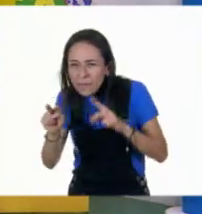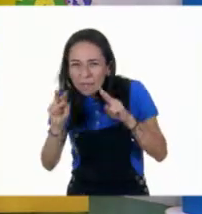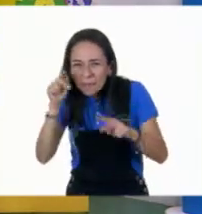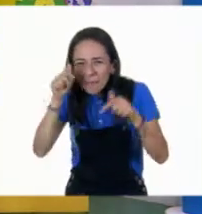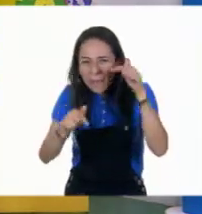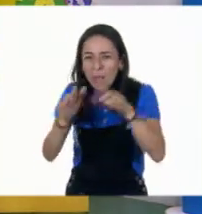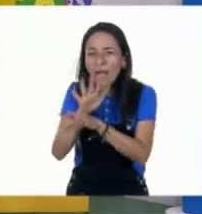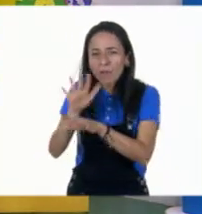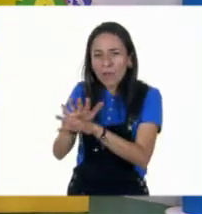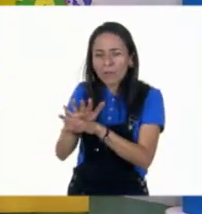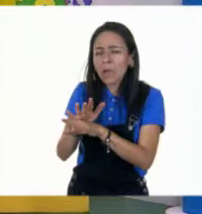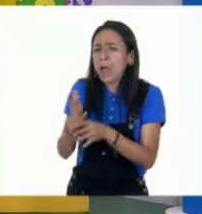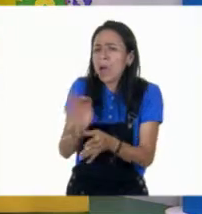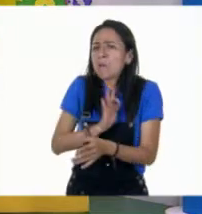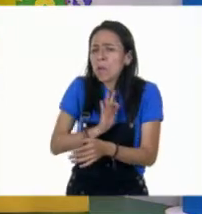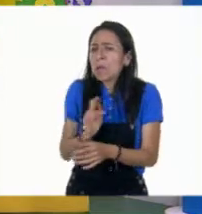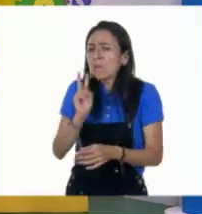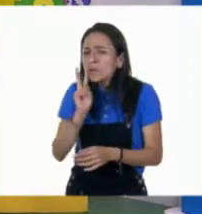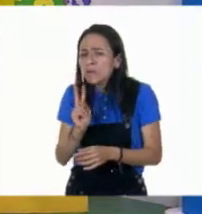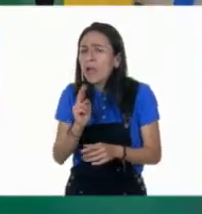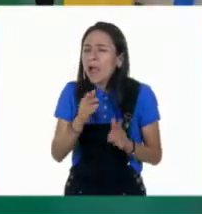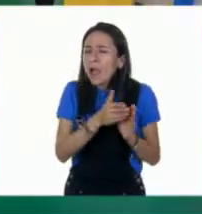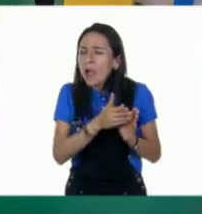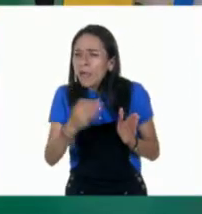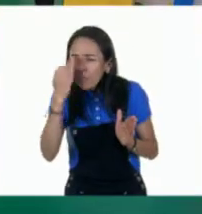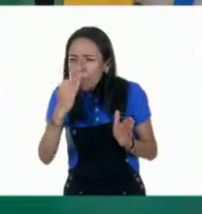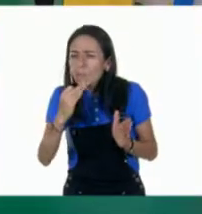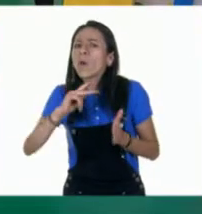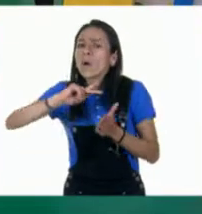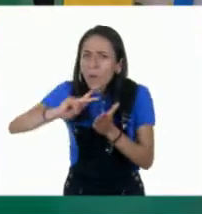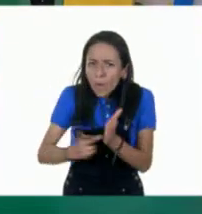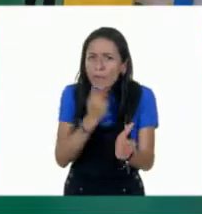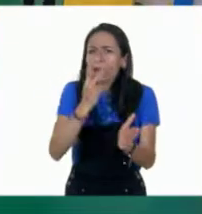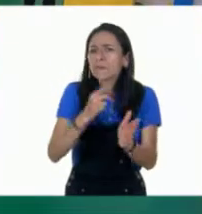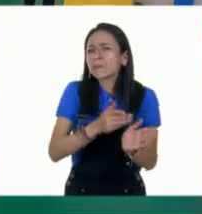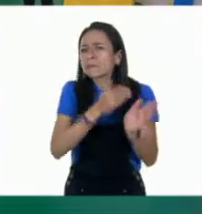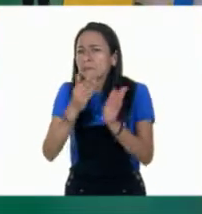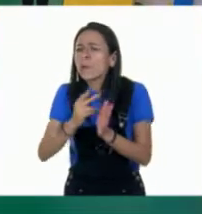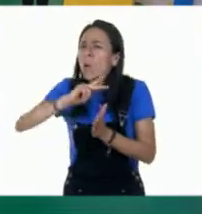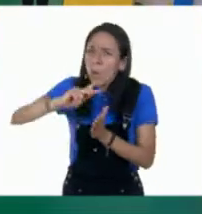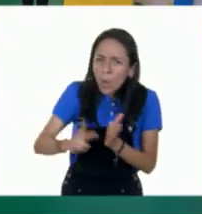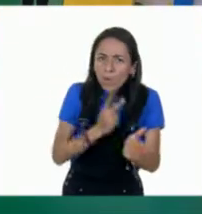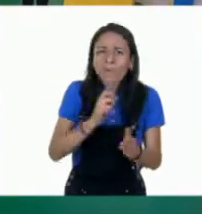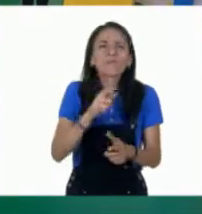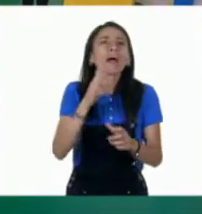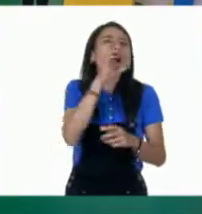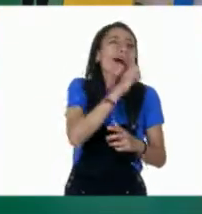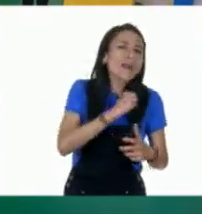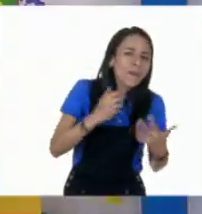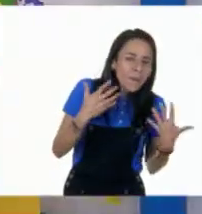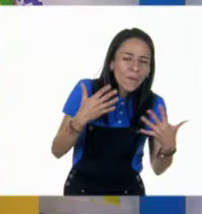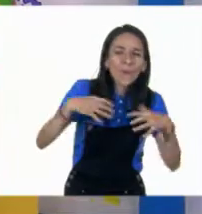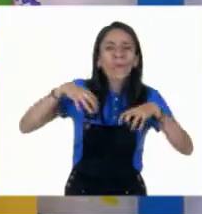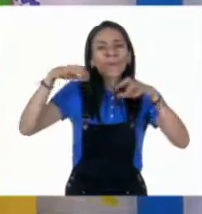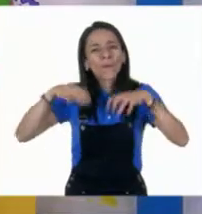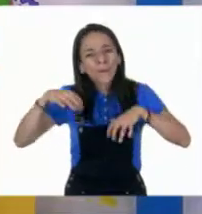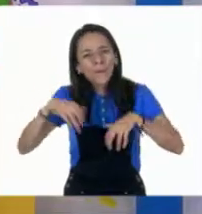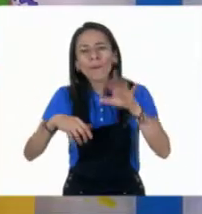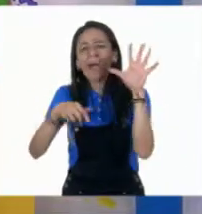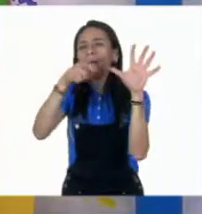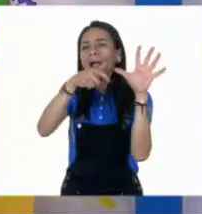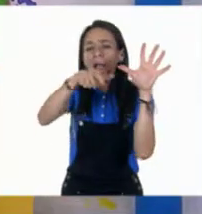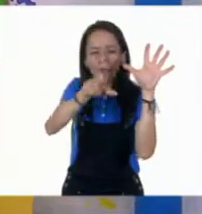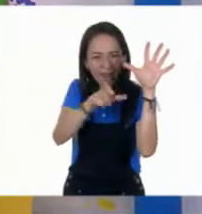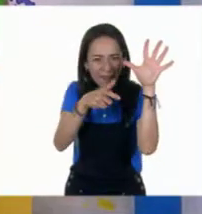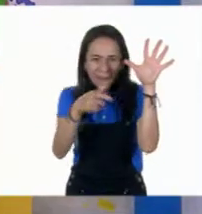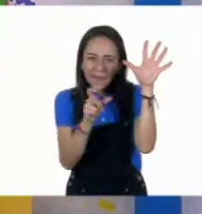repiten. Así es. Llega el calor y después las lluvias, vemos cómo caen las hojas de los árboles y por supuesto llega el